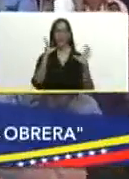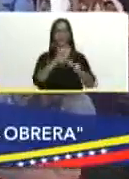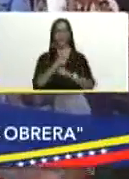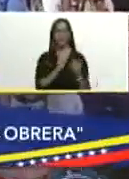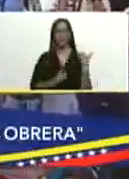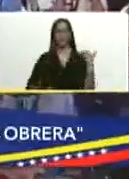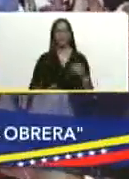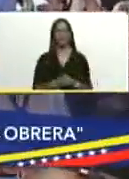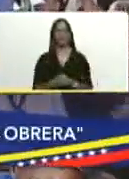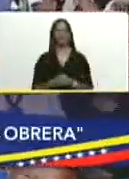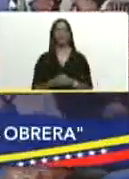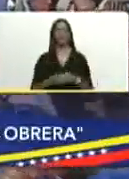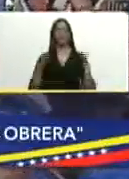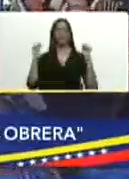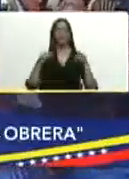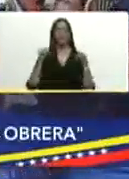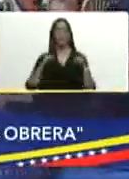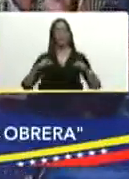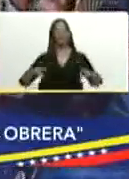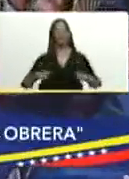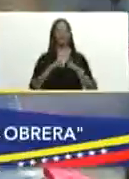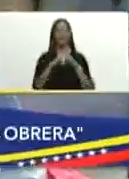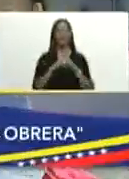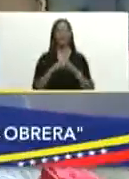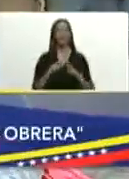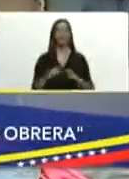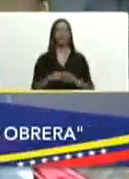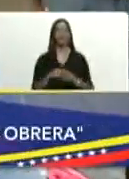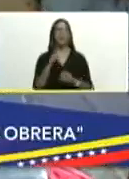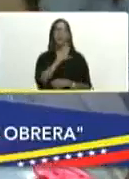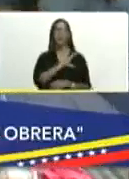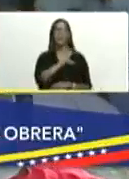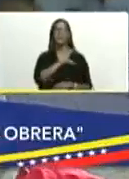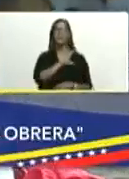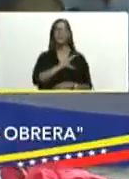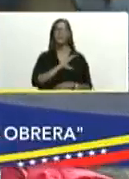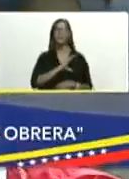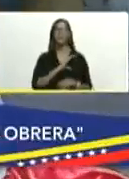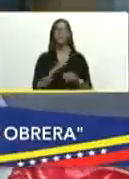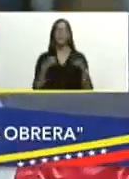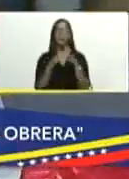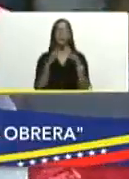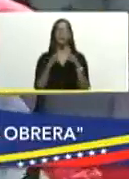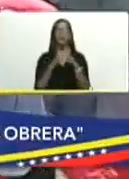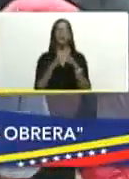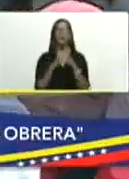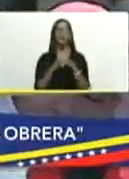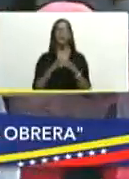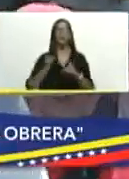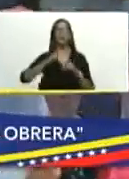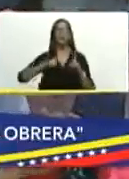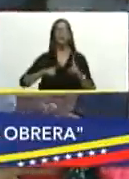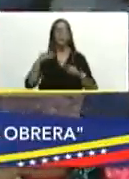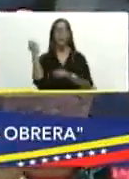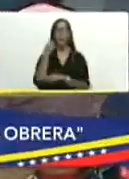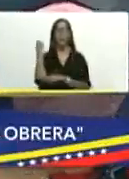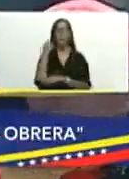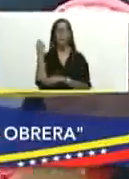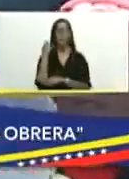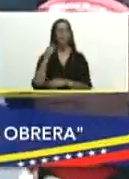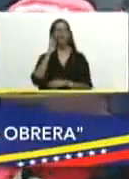aquí en Ciudad nos encontramos uno una comisión de compañeros de corpolé apure y